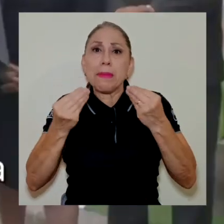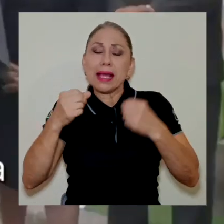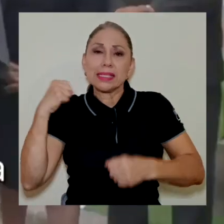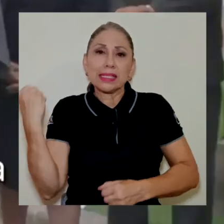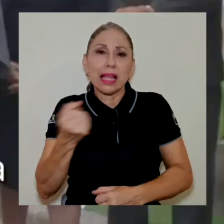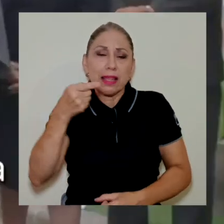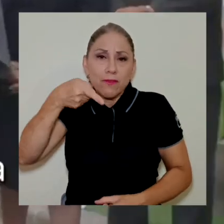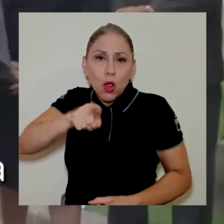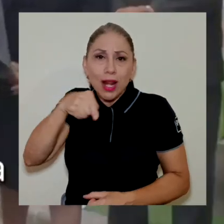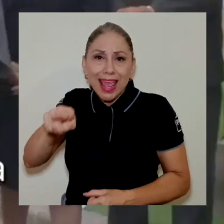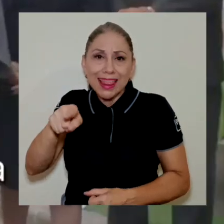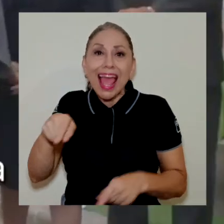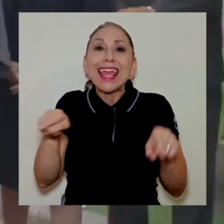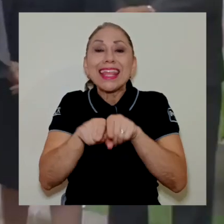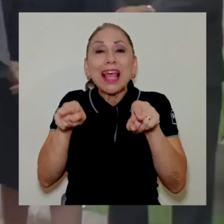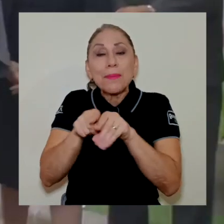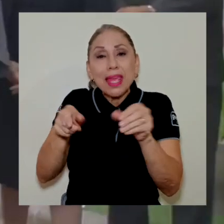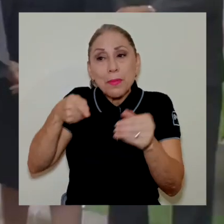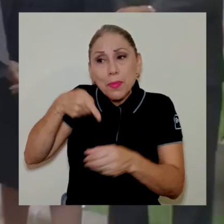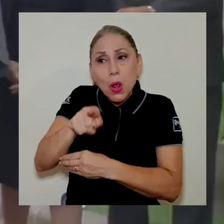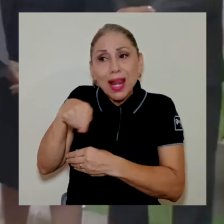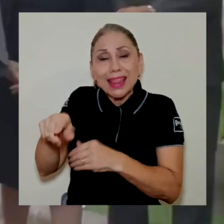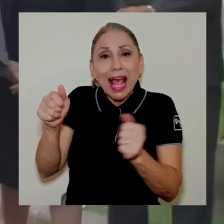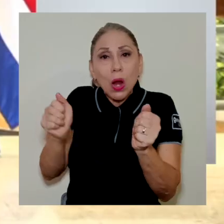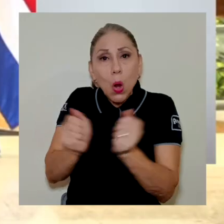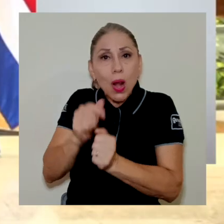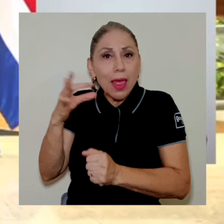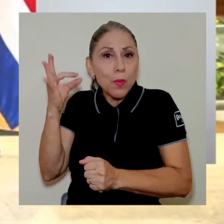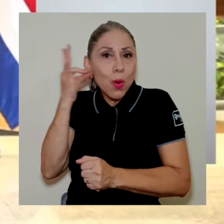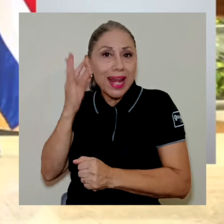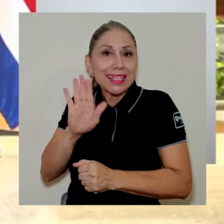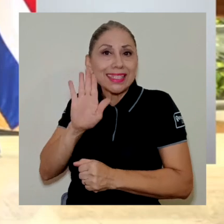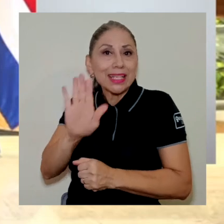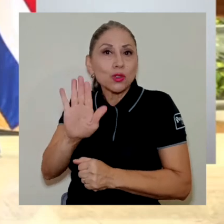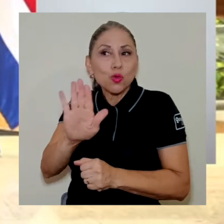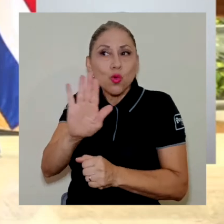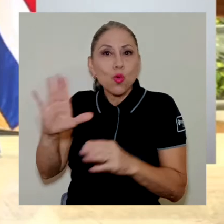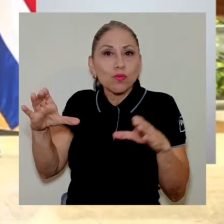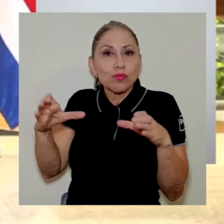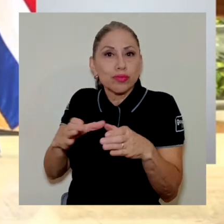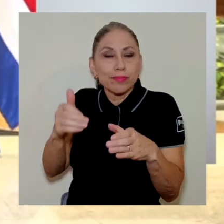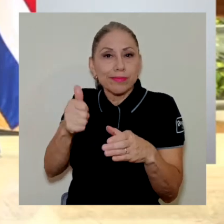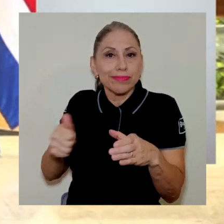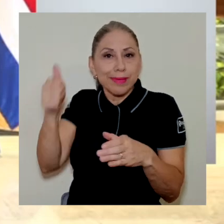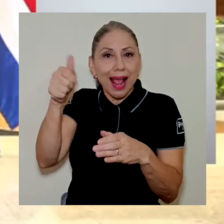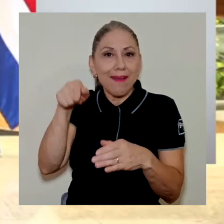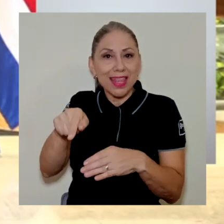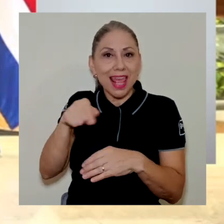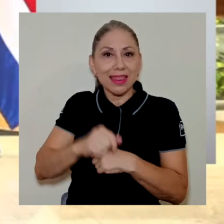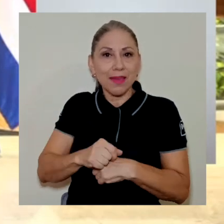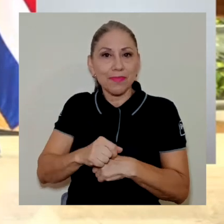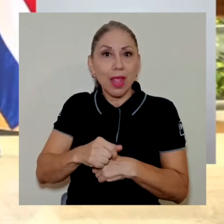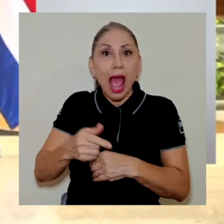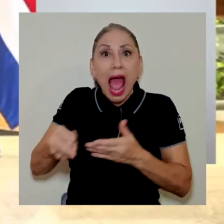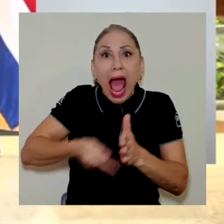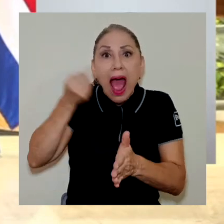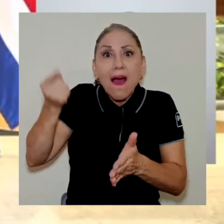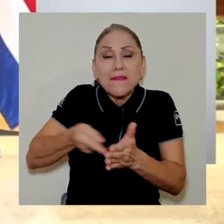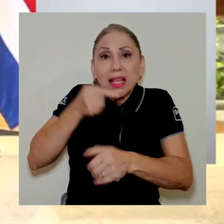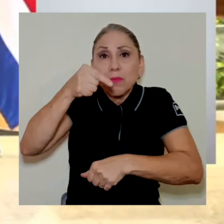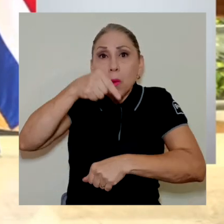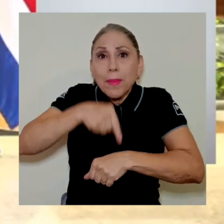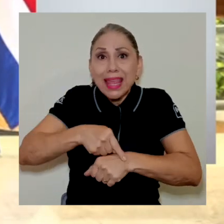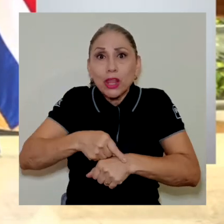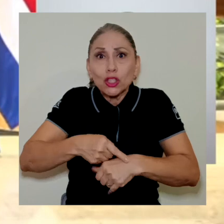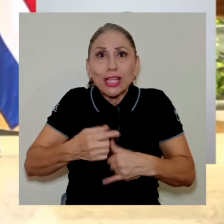bastante violenta también con las mujeres de su gabinete, ¿verdad? O sea, ha habido momentos en los cuales, ¿verdad?, en vivo y a